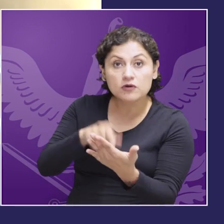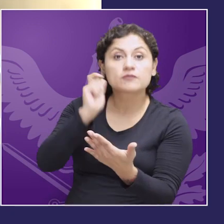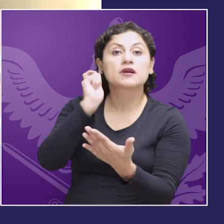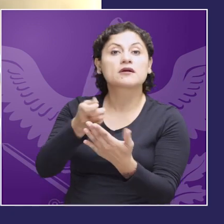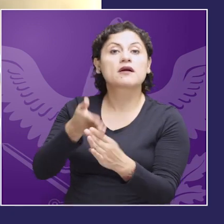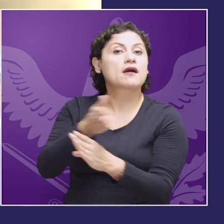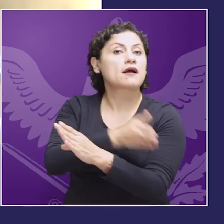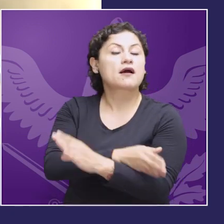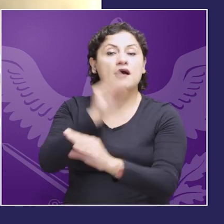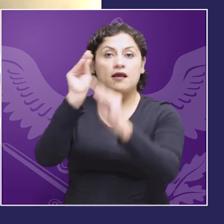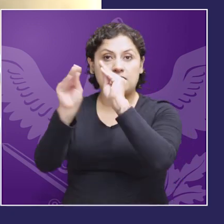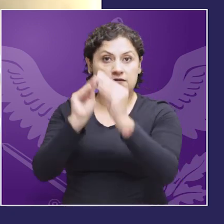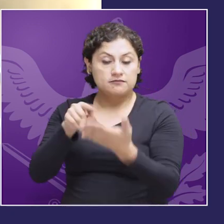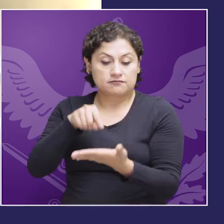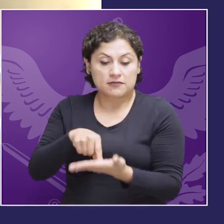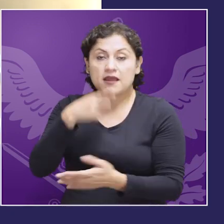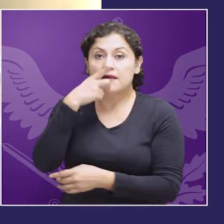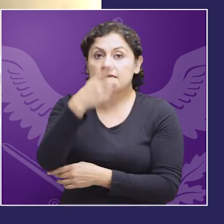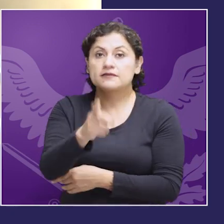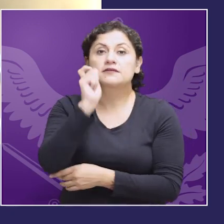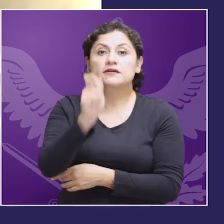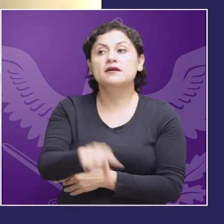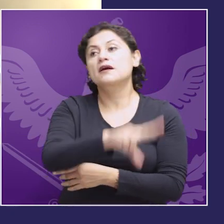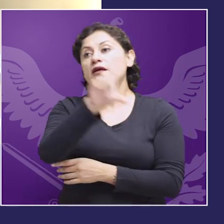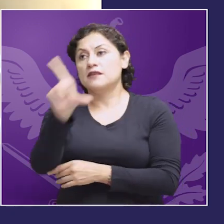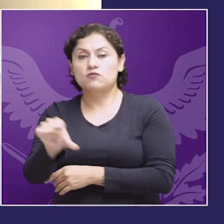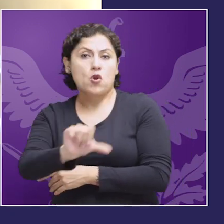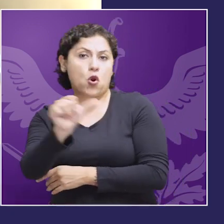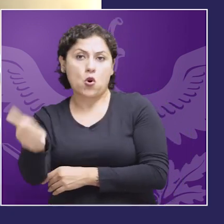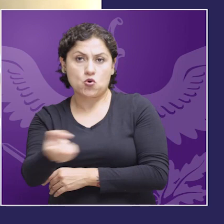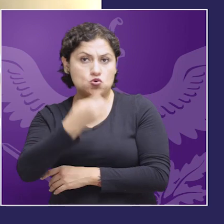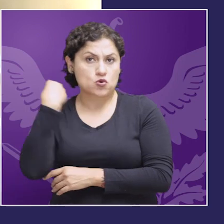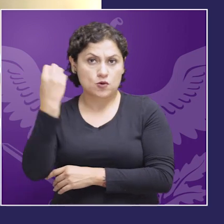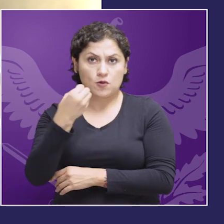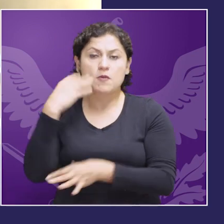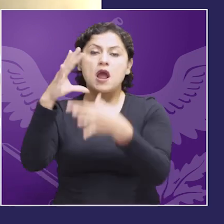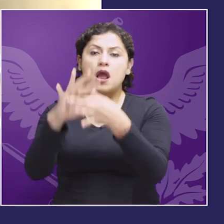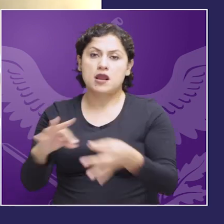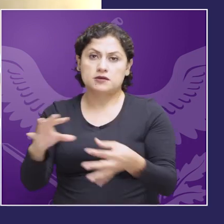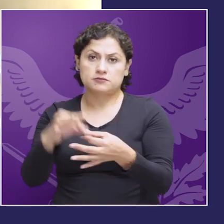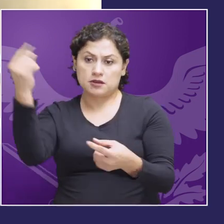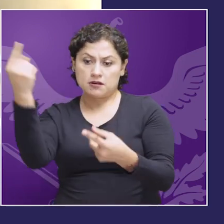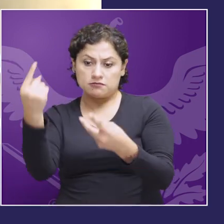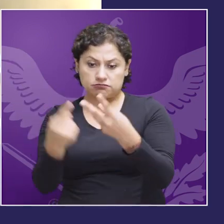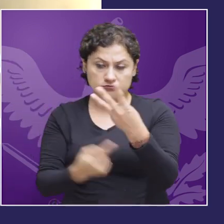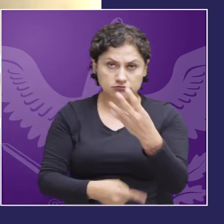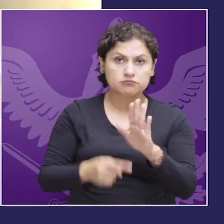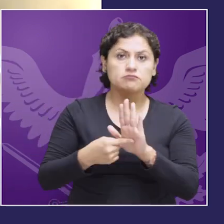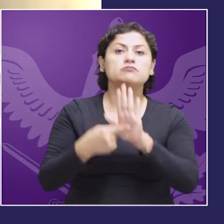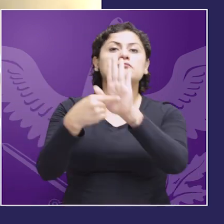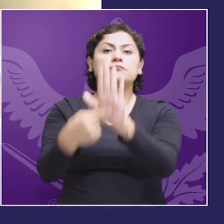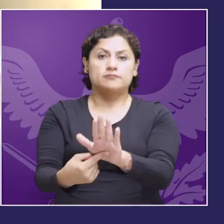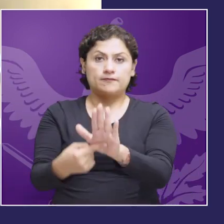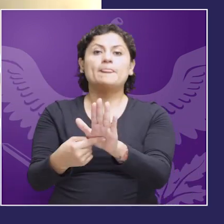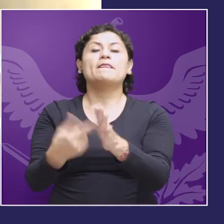marco del informe hemisférico, donde vamos a hablar más tarde en un panel de